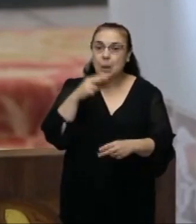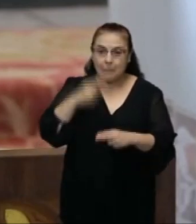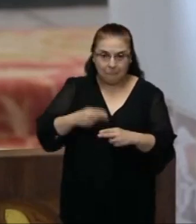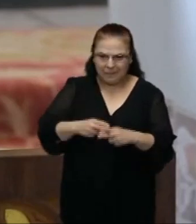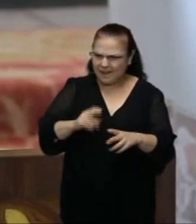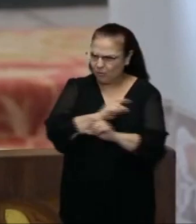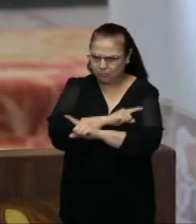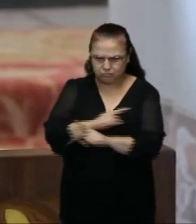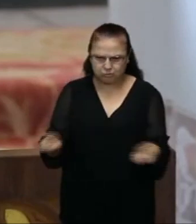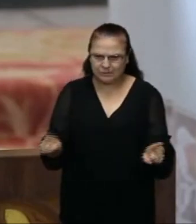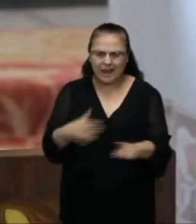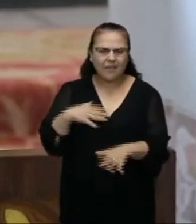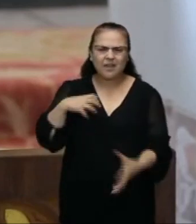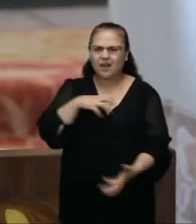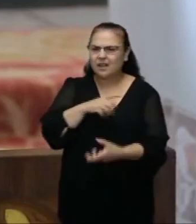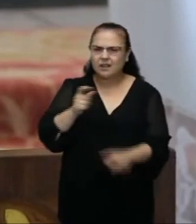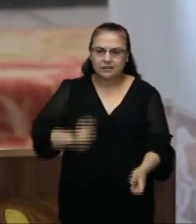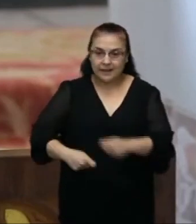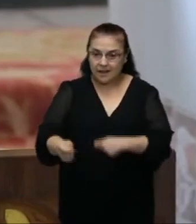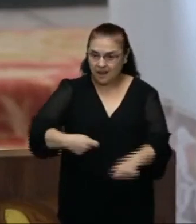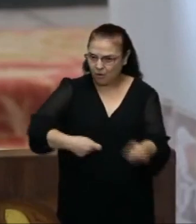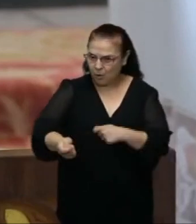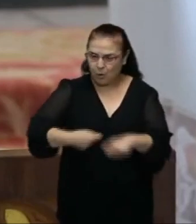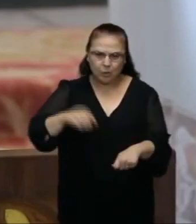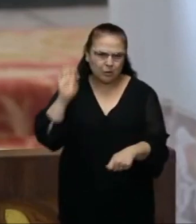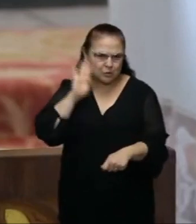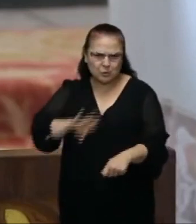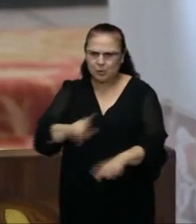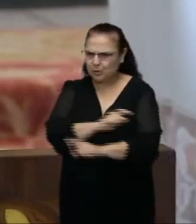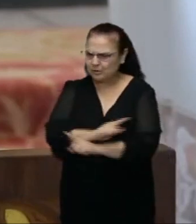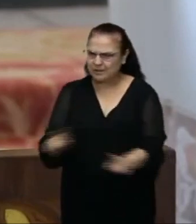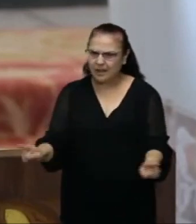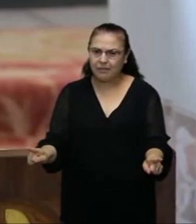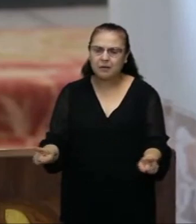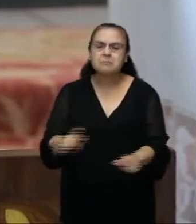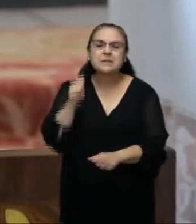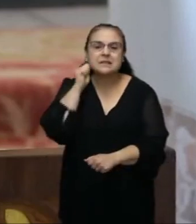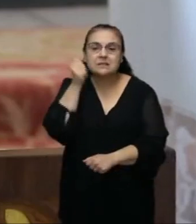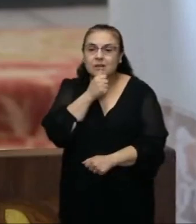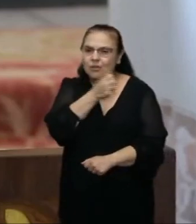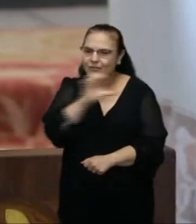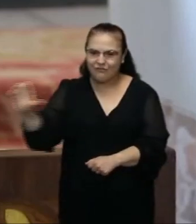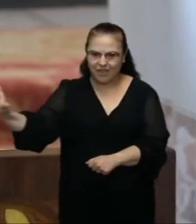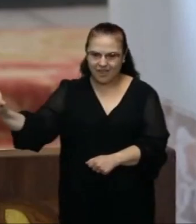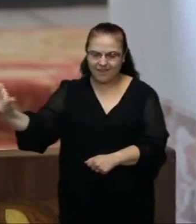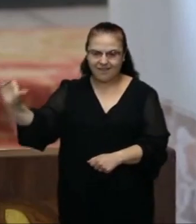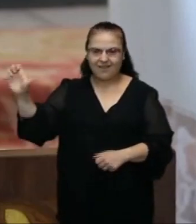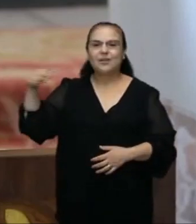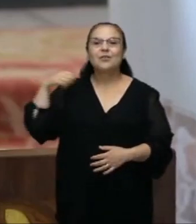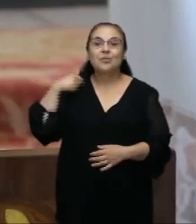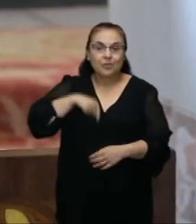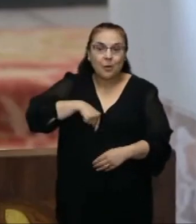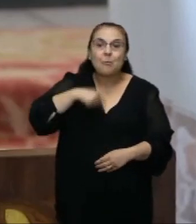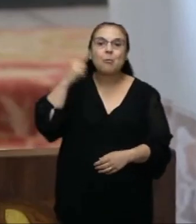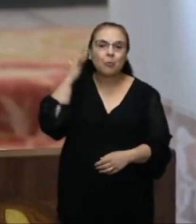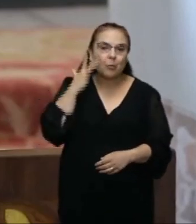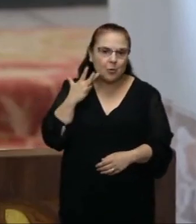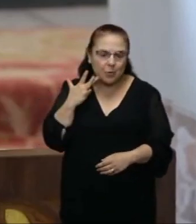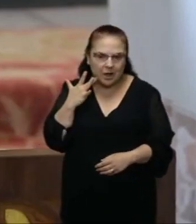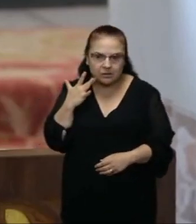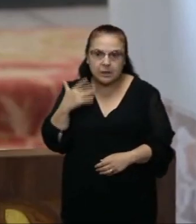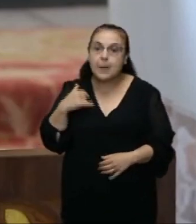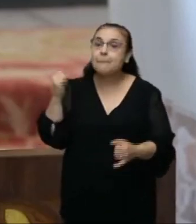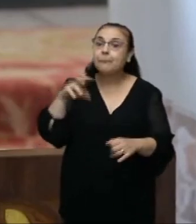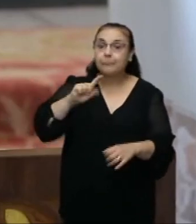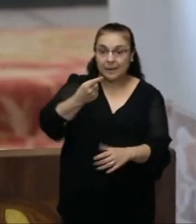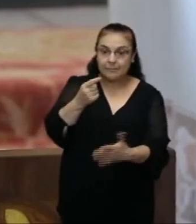dados a negocios sucios, que guarden el misterio de la fe con la conciencia pura. Tienen que ser probados